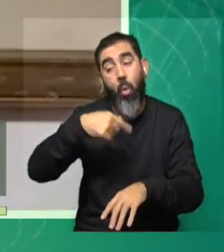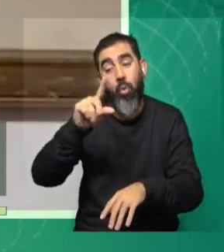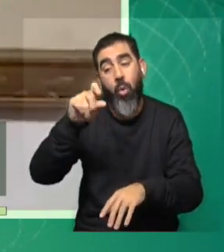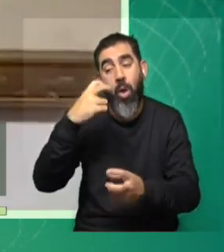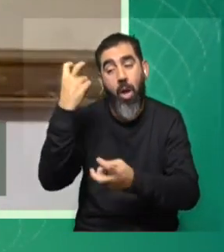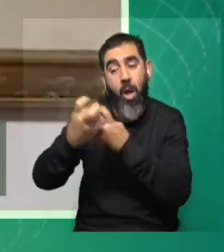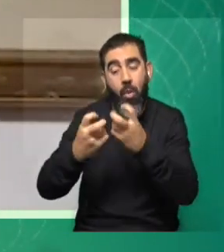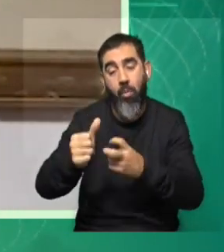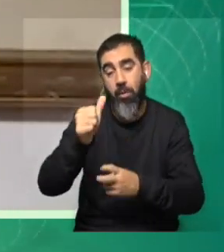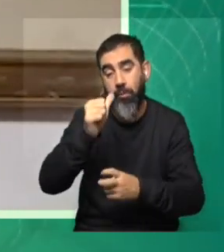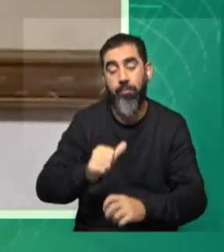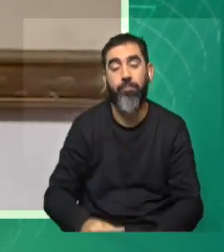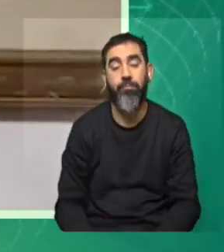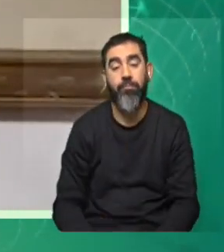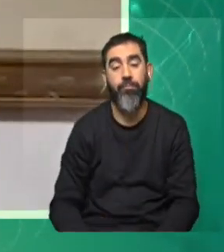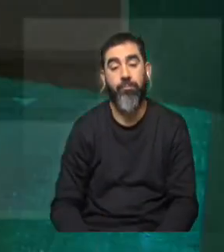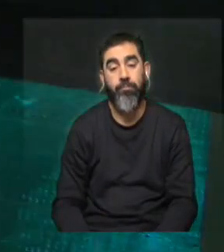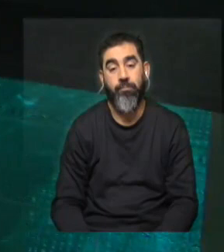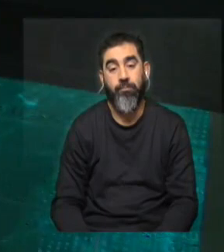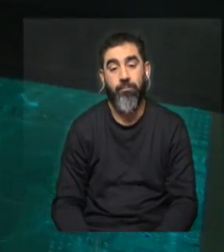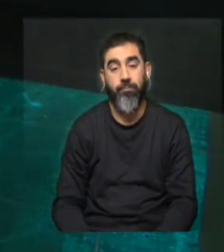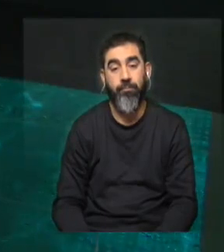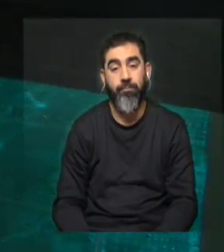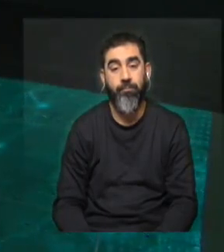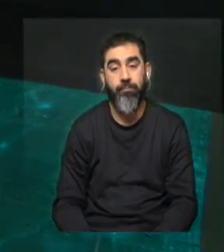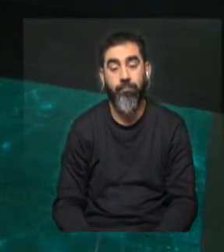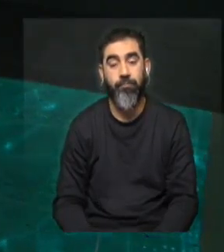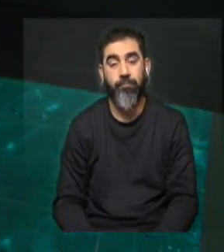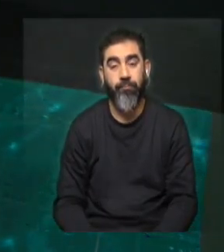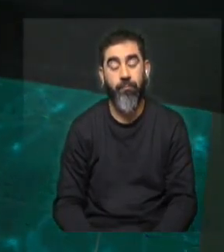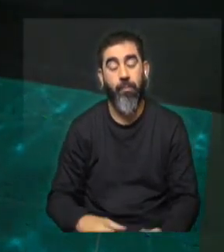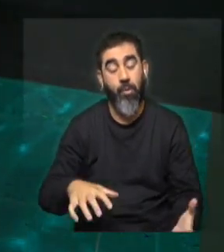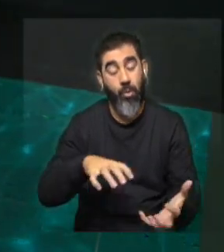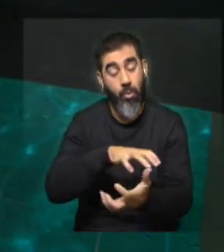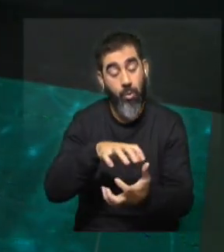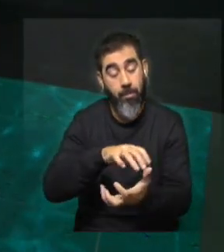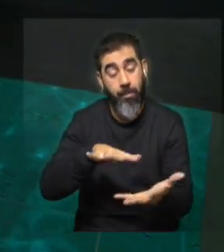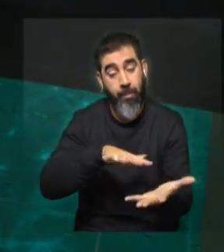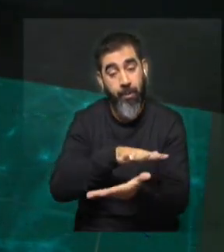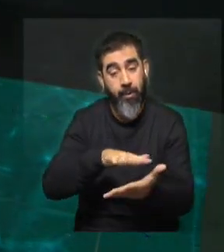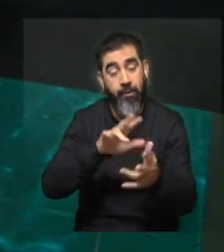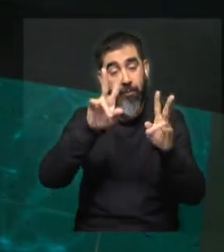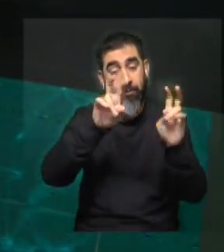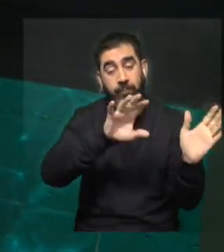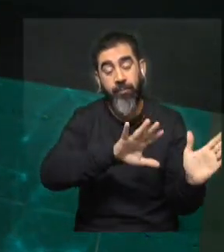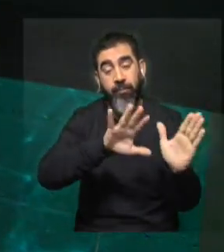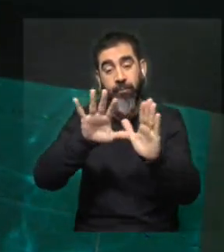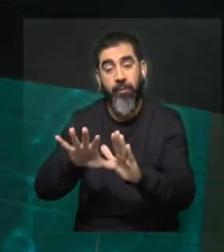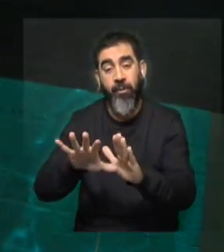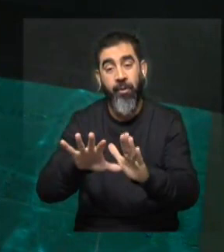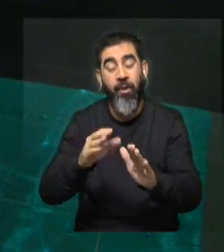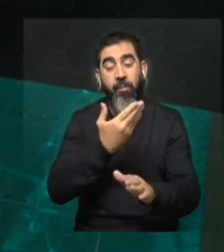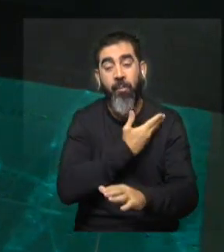de Agua para para el ingesta compleja la situación según decía ambro vamos a cambiar de asunto ahora porque